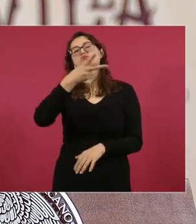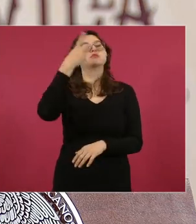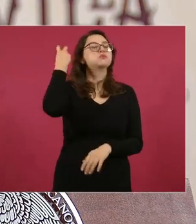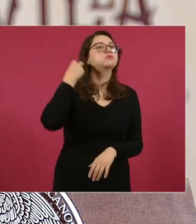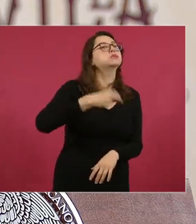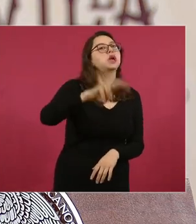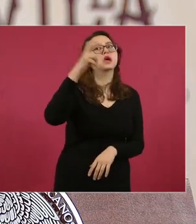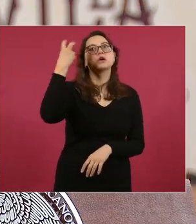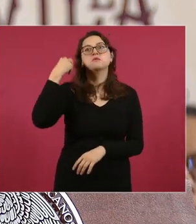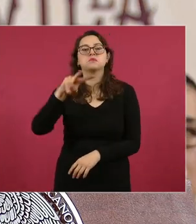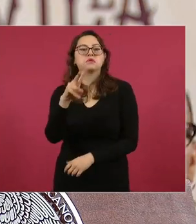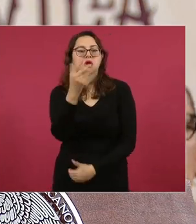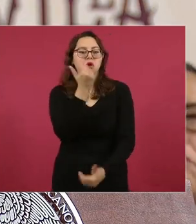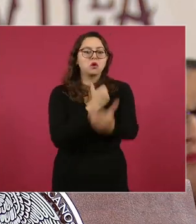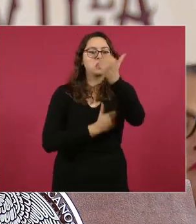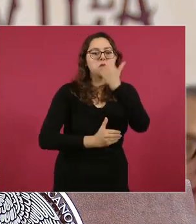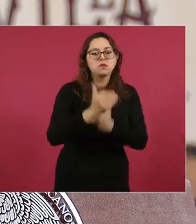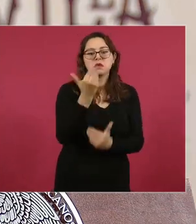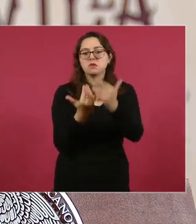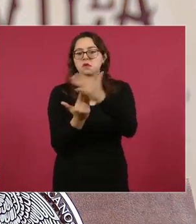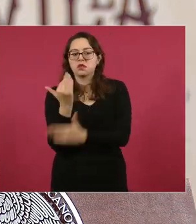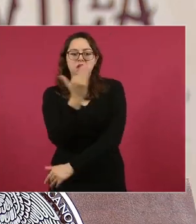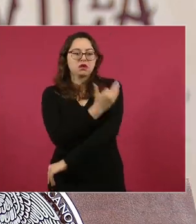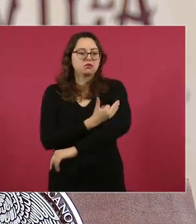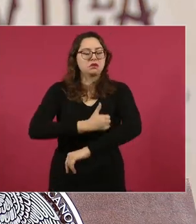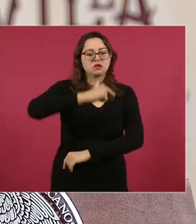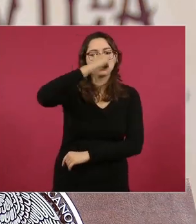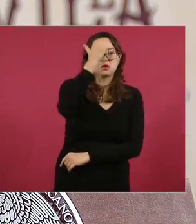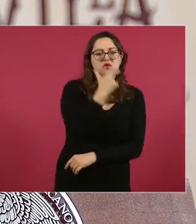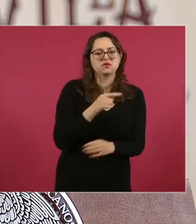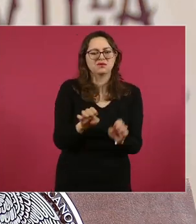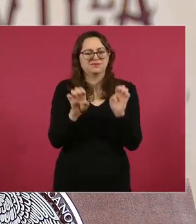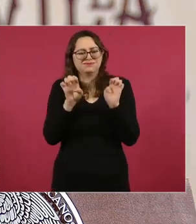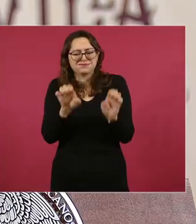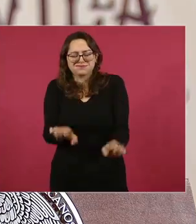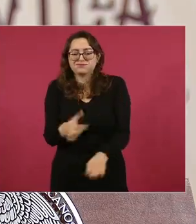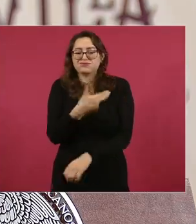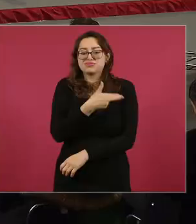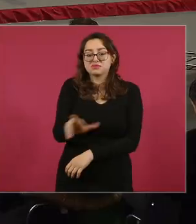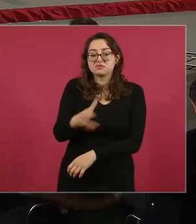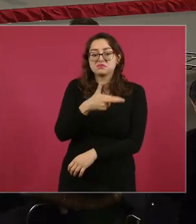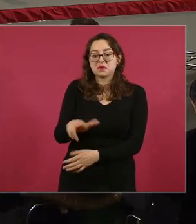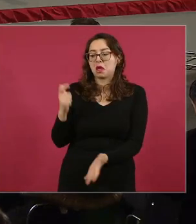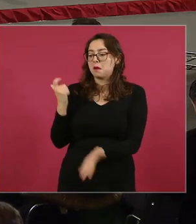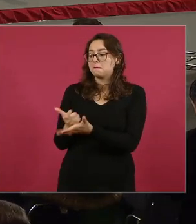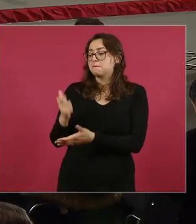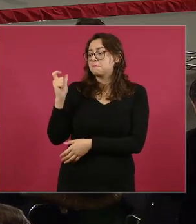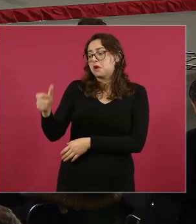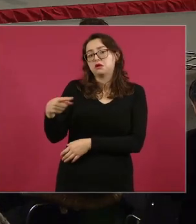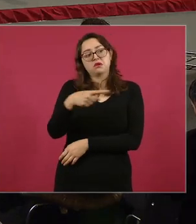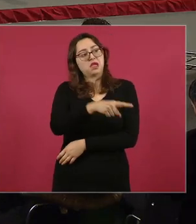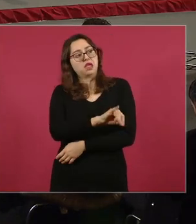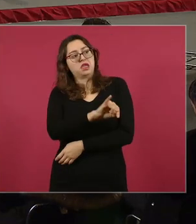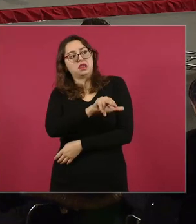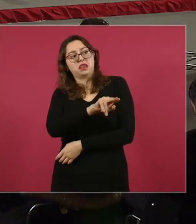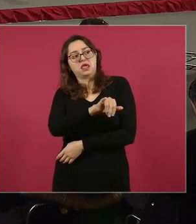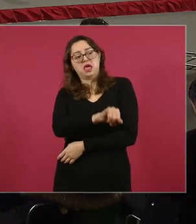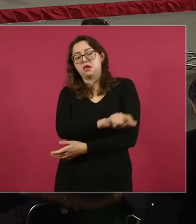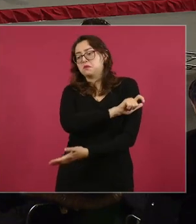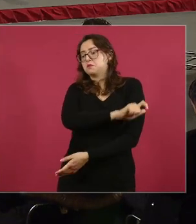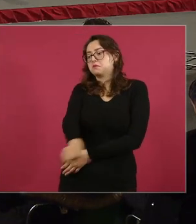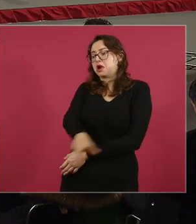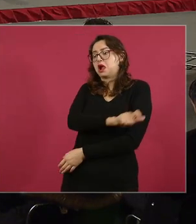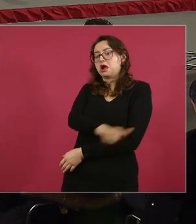Desayunos, comidas y cenas en lujosos restaurantes de la Ciudad de México. ¿Y hasta qué creen? Con